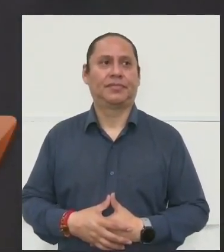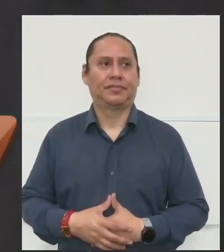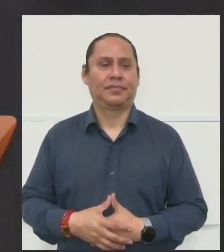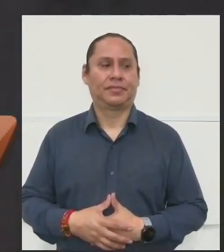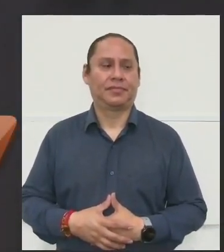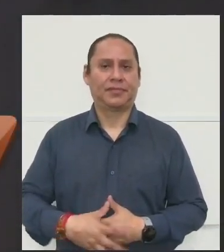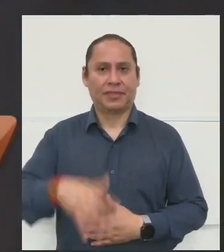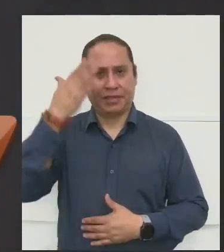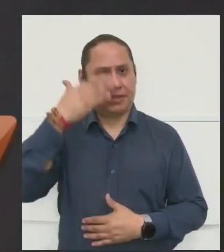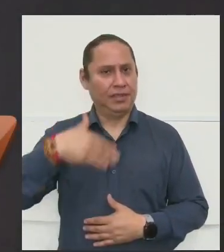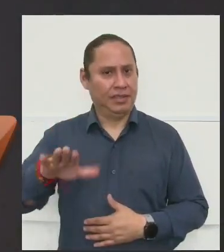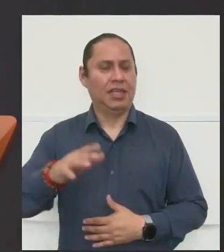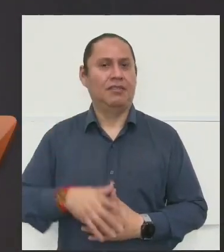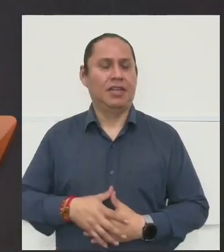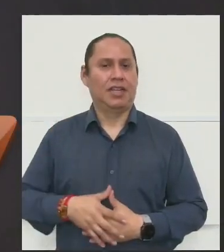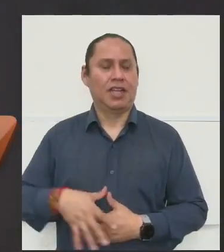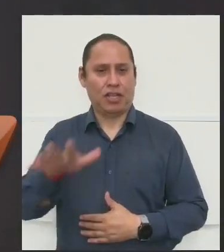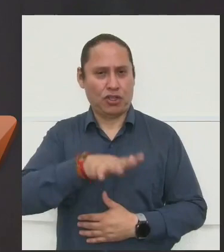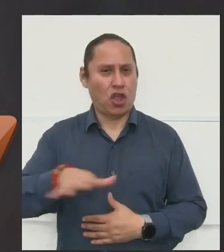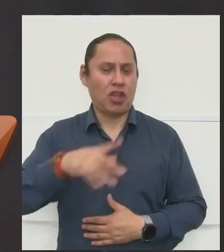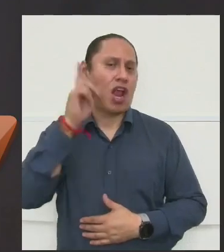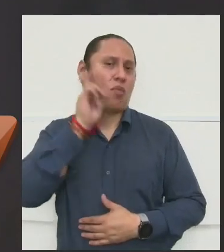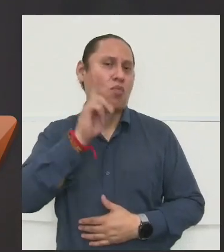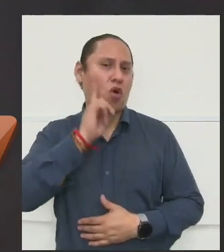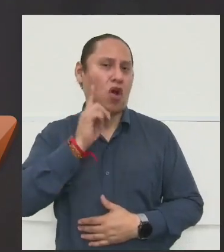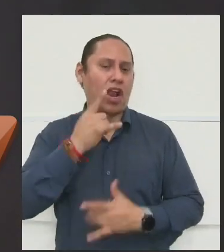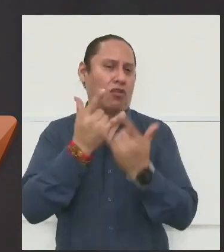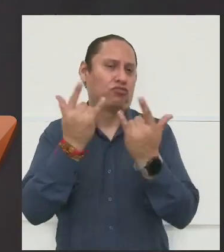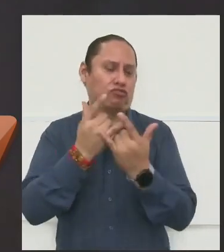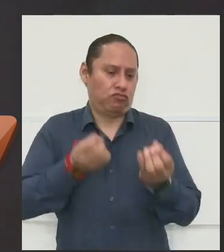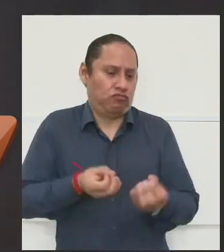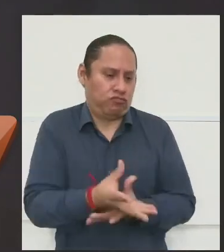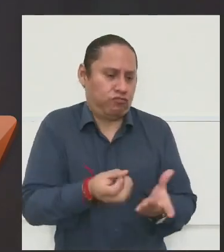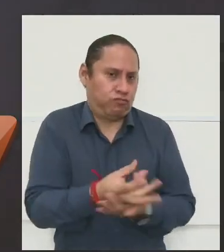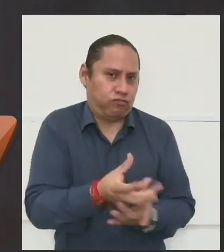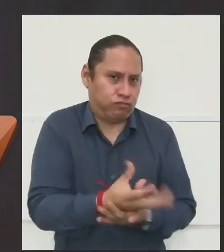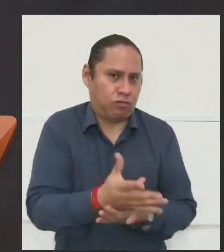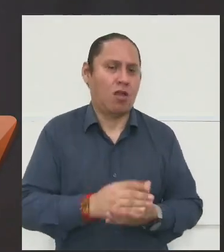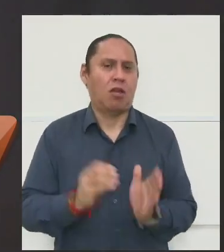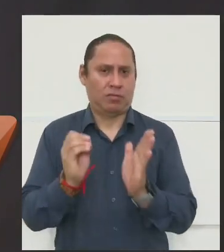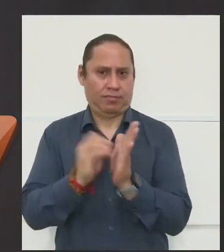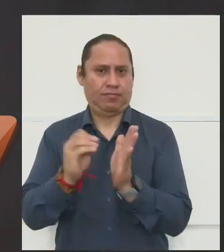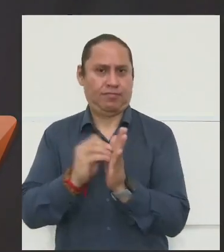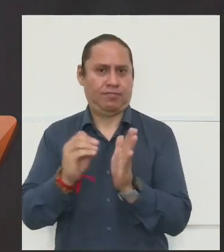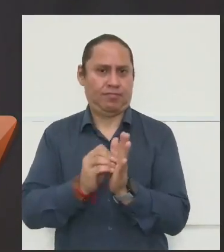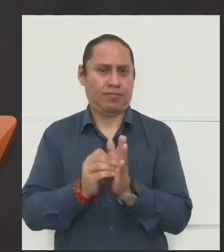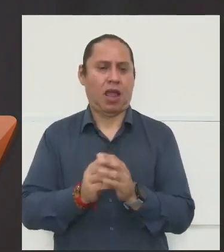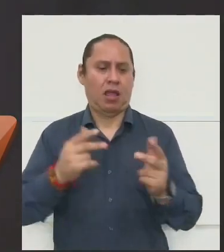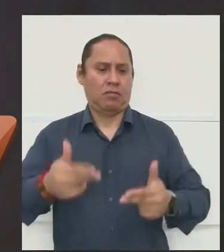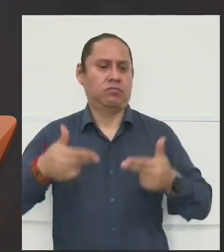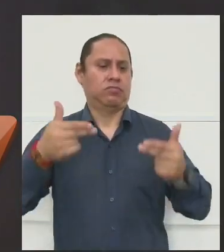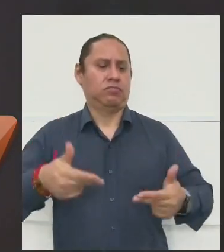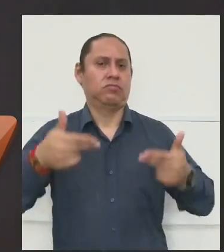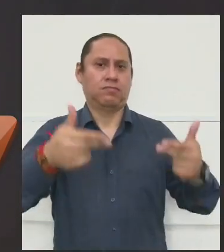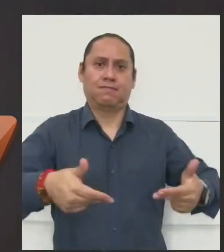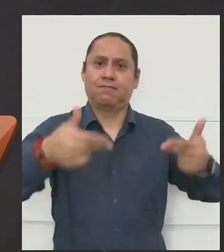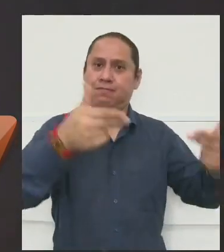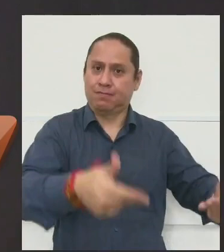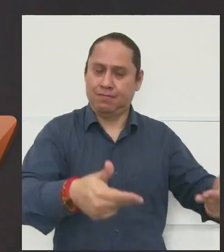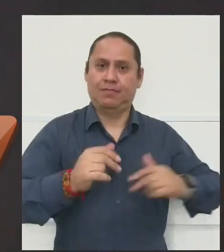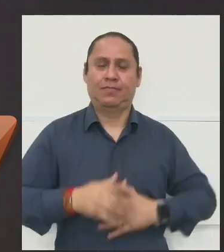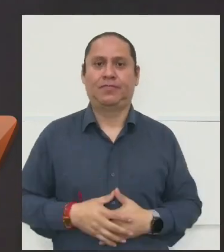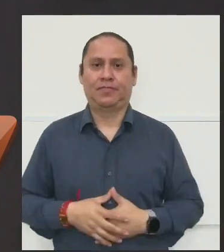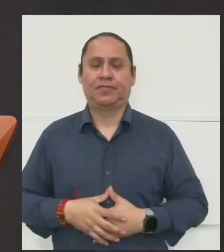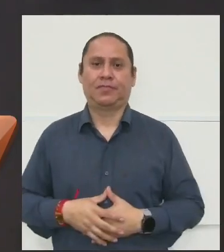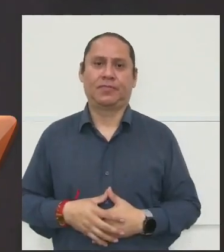como saben el tema de las parteras tradicionales en el estado de Chiapas Pues siempre ha permanecido Este es un conocimiento ancestral y